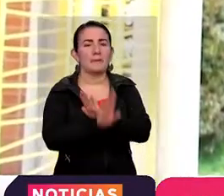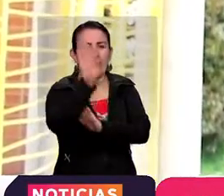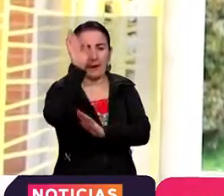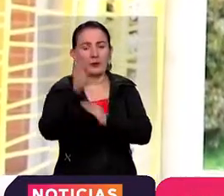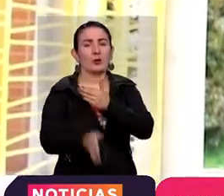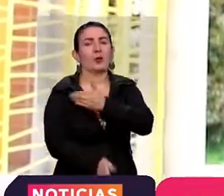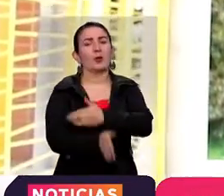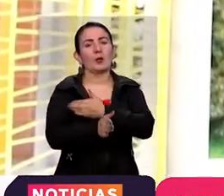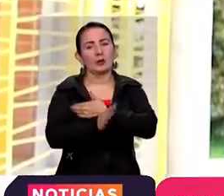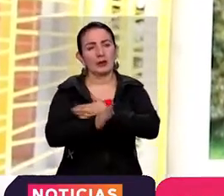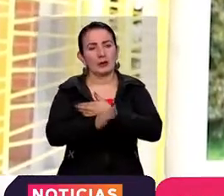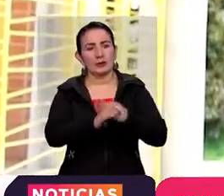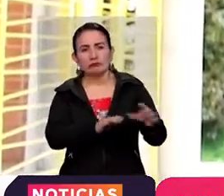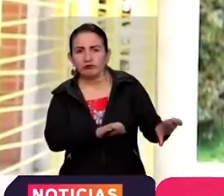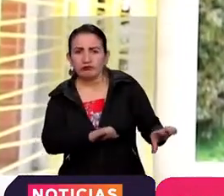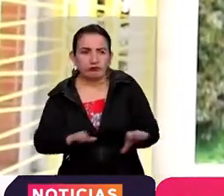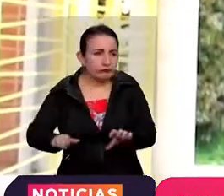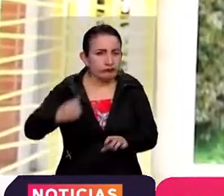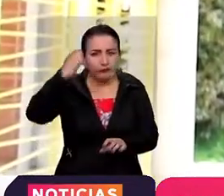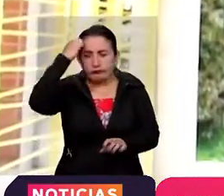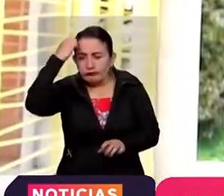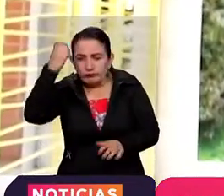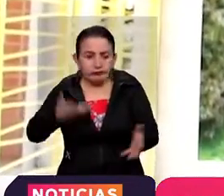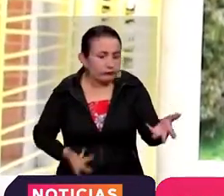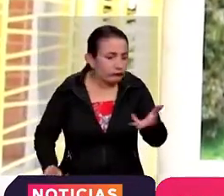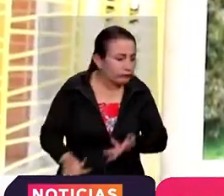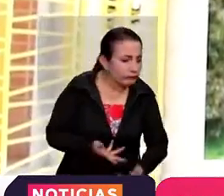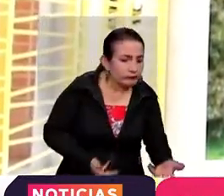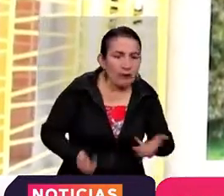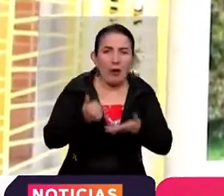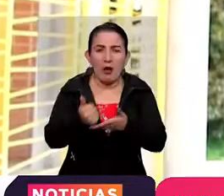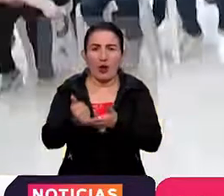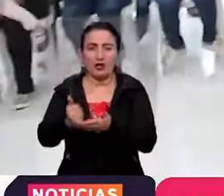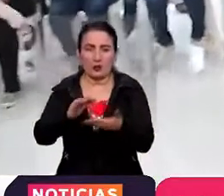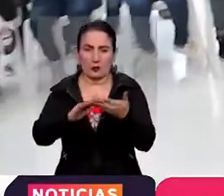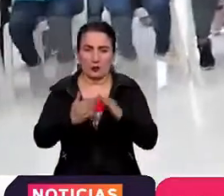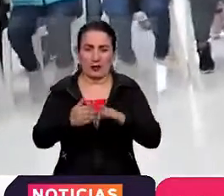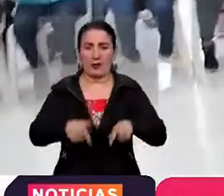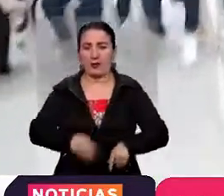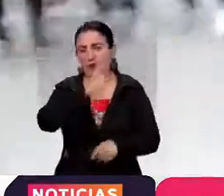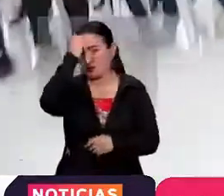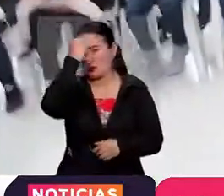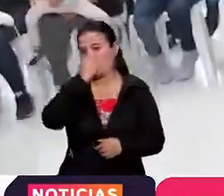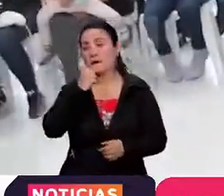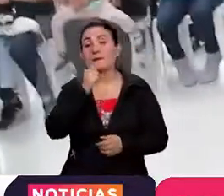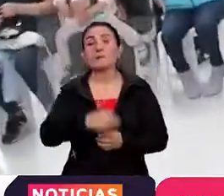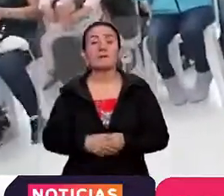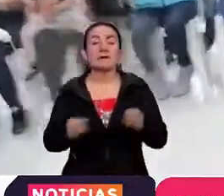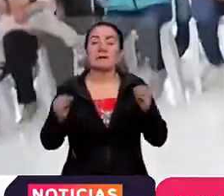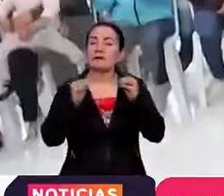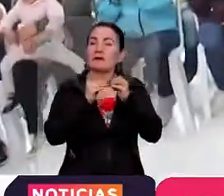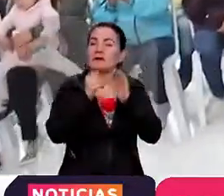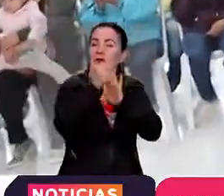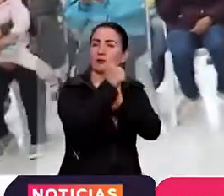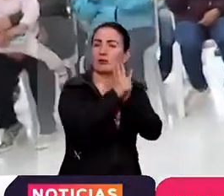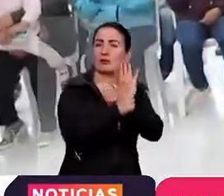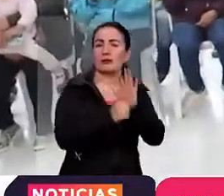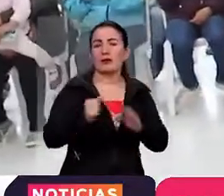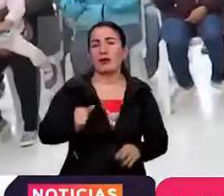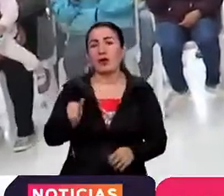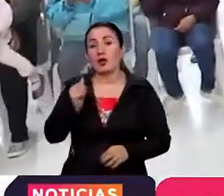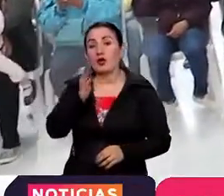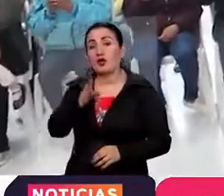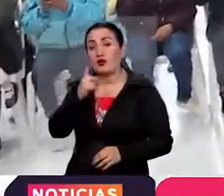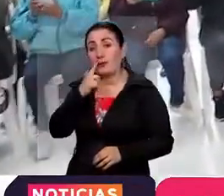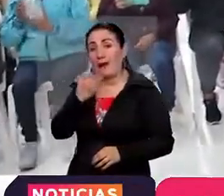con esa actitud, con esa vocación de colaborarle a la comunidad de Soacha. Asimismo, tendrá un programa denominado Club de Padres,